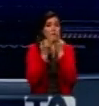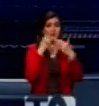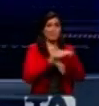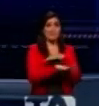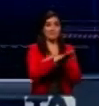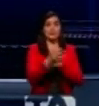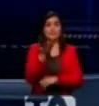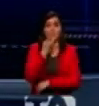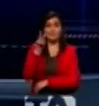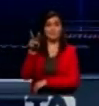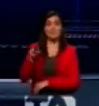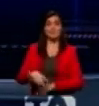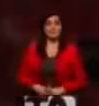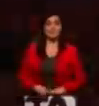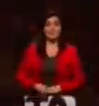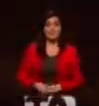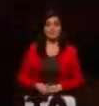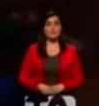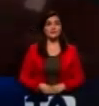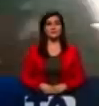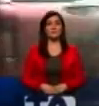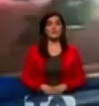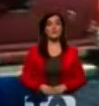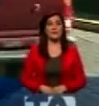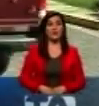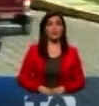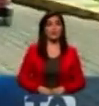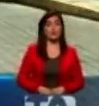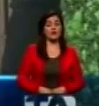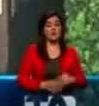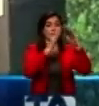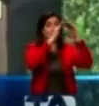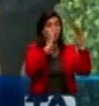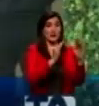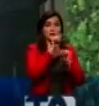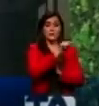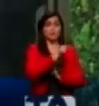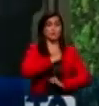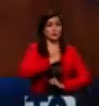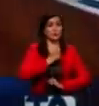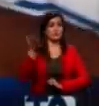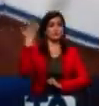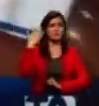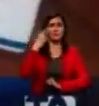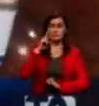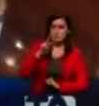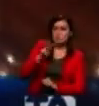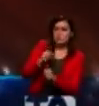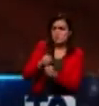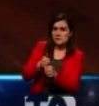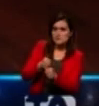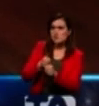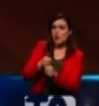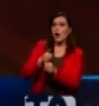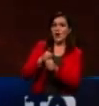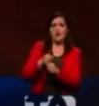armamento. Con esto empezamos. Los propietarios de los inmuebles allanados parece que advirtieron el seguimiento que realiza la Fiscalía a